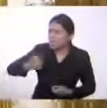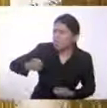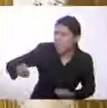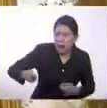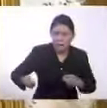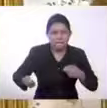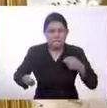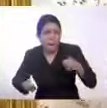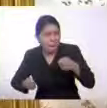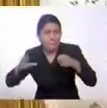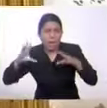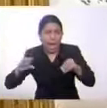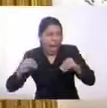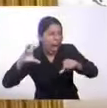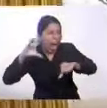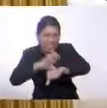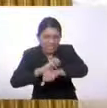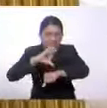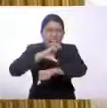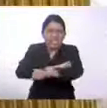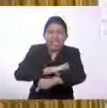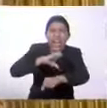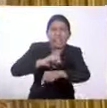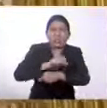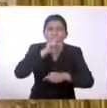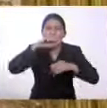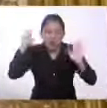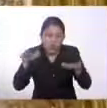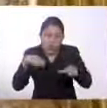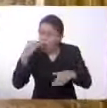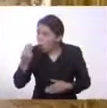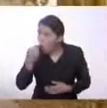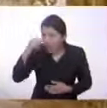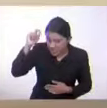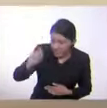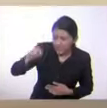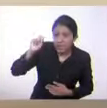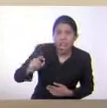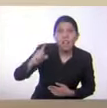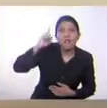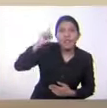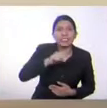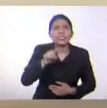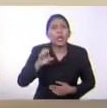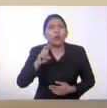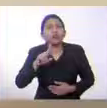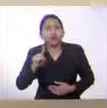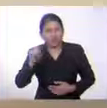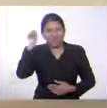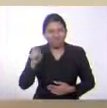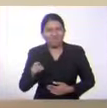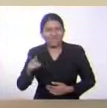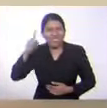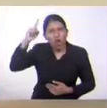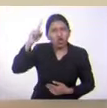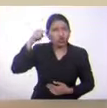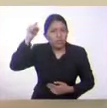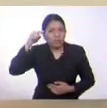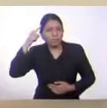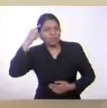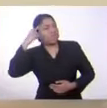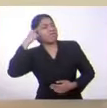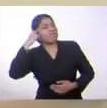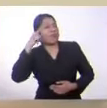perros y a todas las aves de rapiña. Y el designio de Zeus se cumplía así, desde que una querella hubo